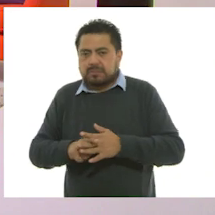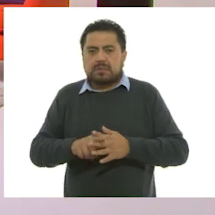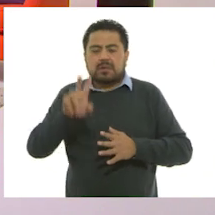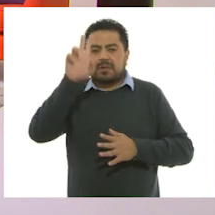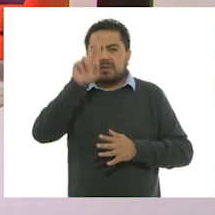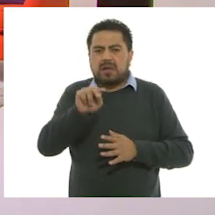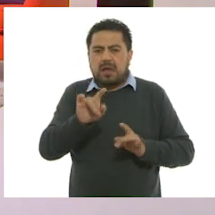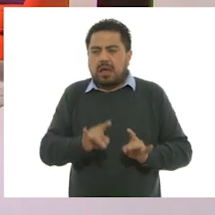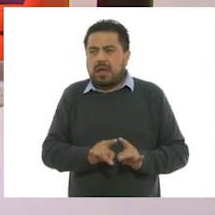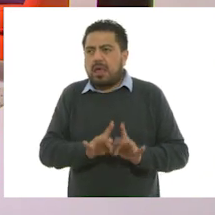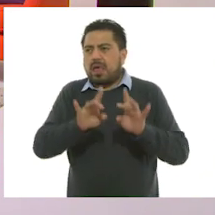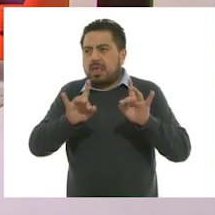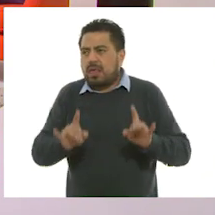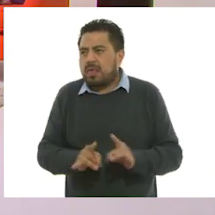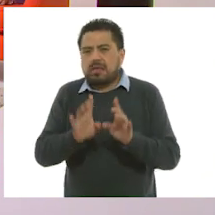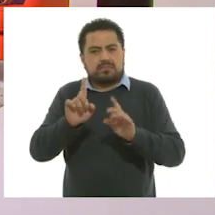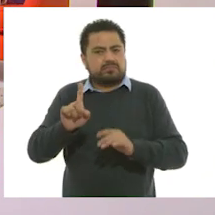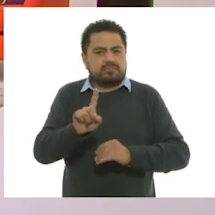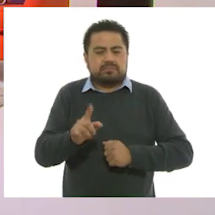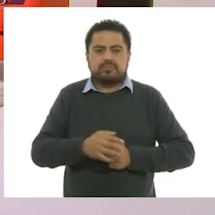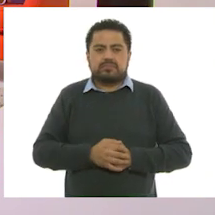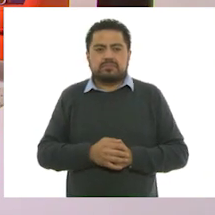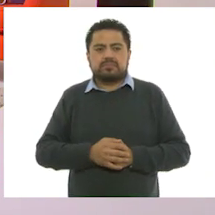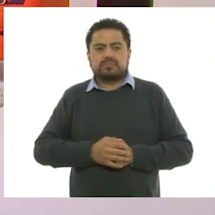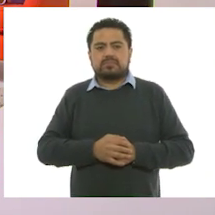caer en improvisaciones.